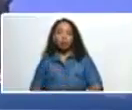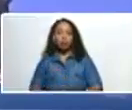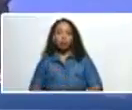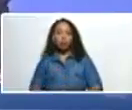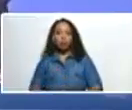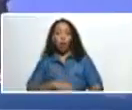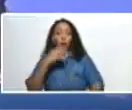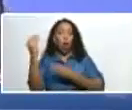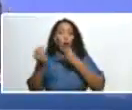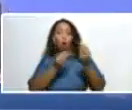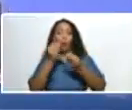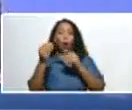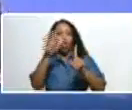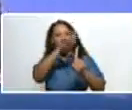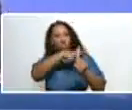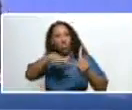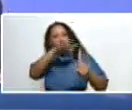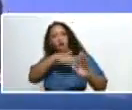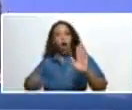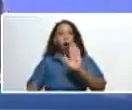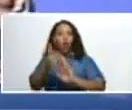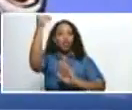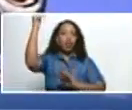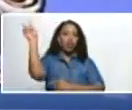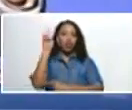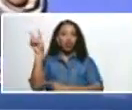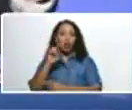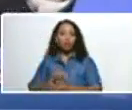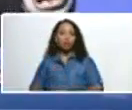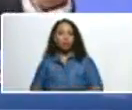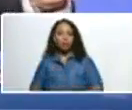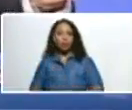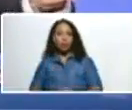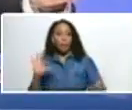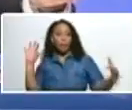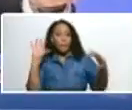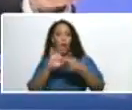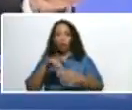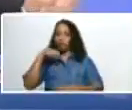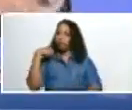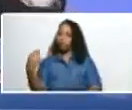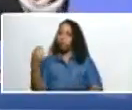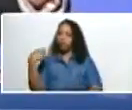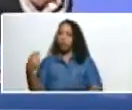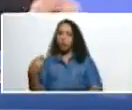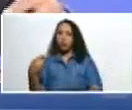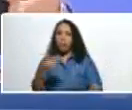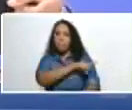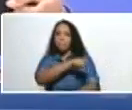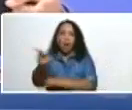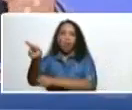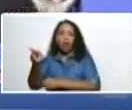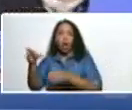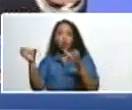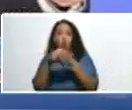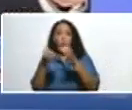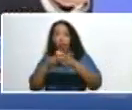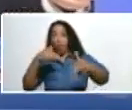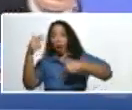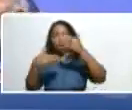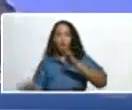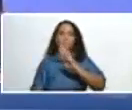como parte de la conspiración contra Venezuela, se articulan, financian y mandan a las bandas criminales